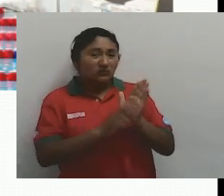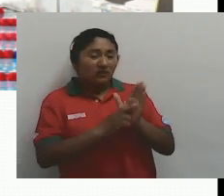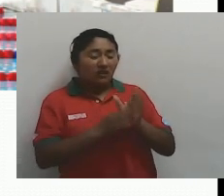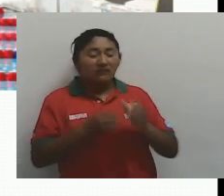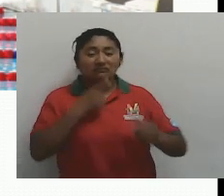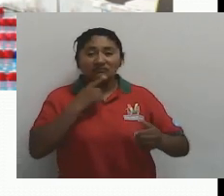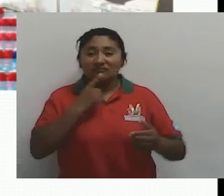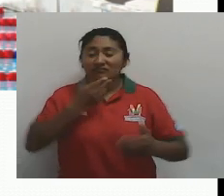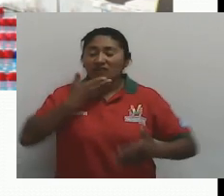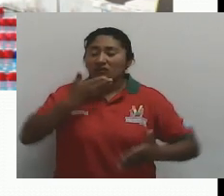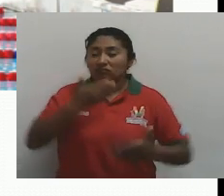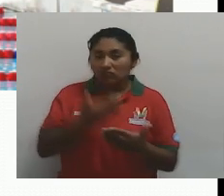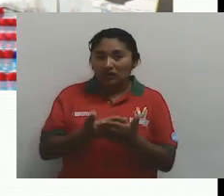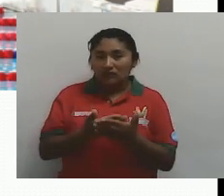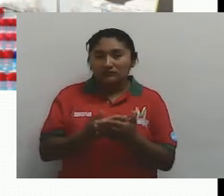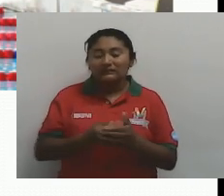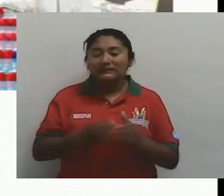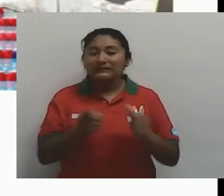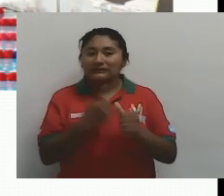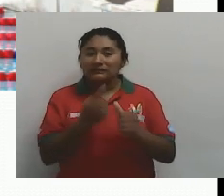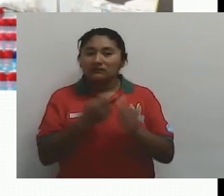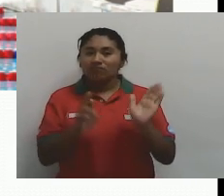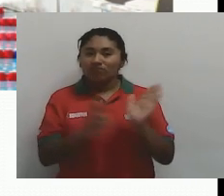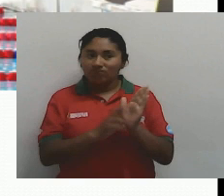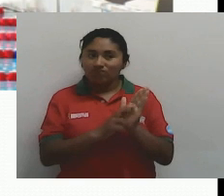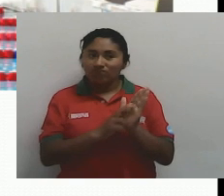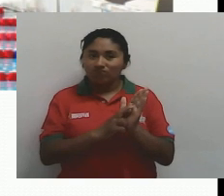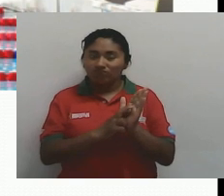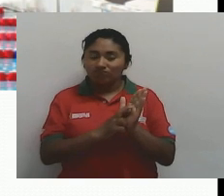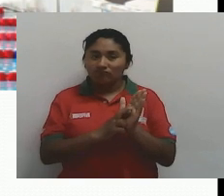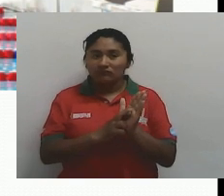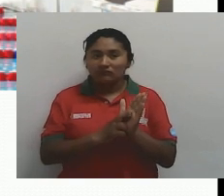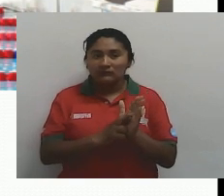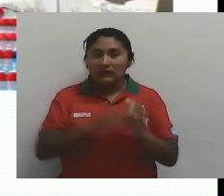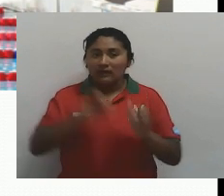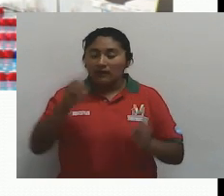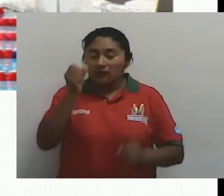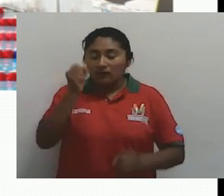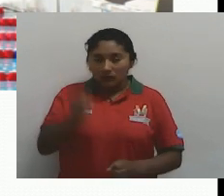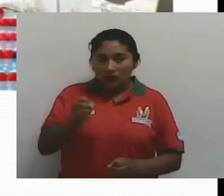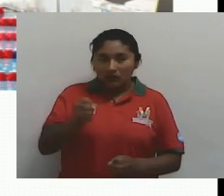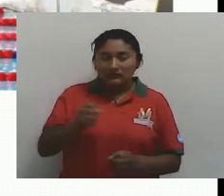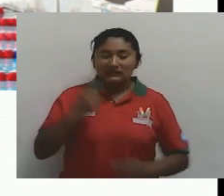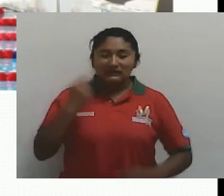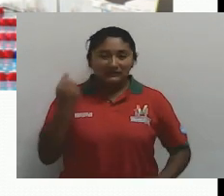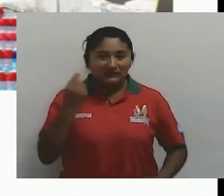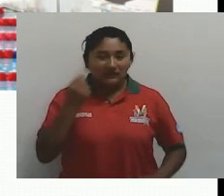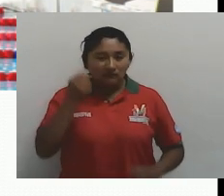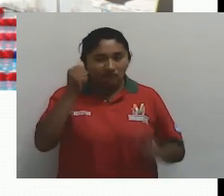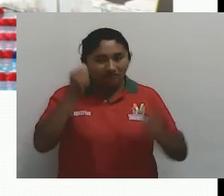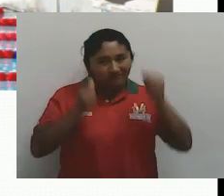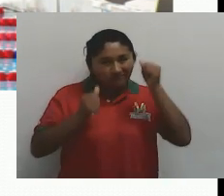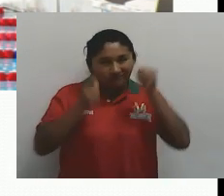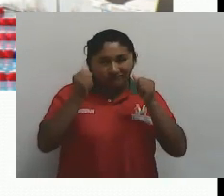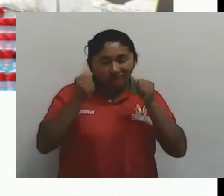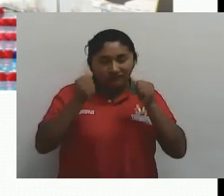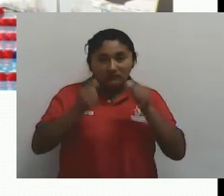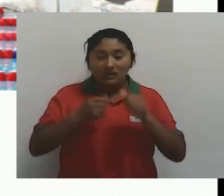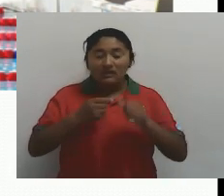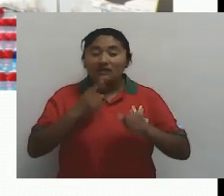La principal regla de oro que tenemos nosotros en el jueceo es que siempre la duda es beneficio para el